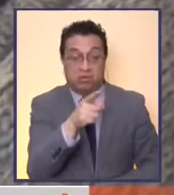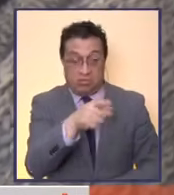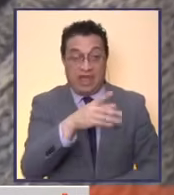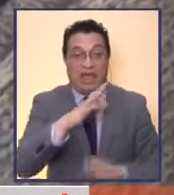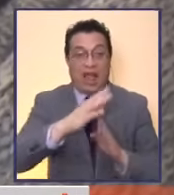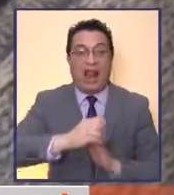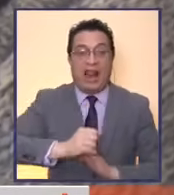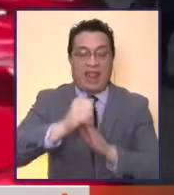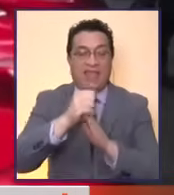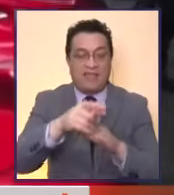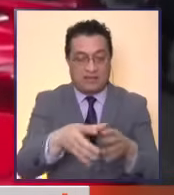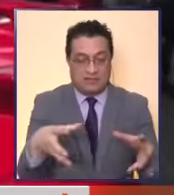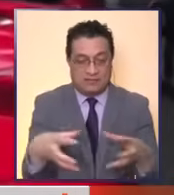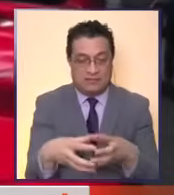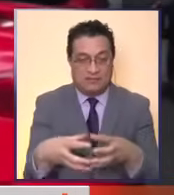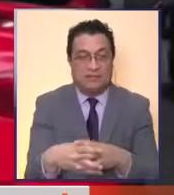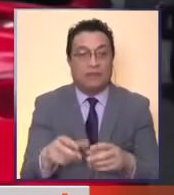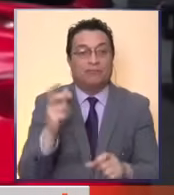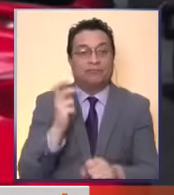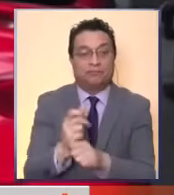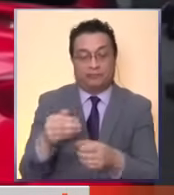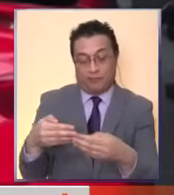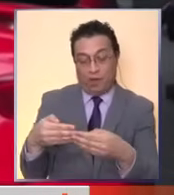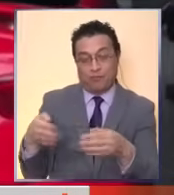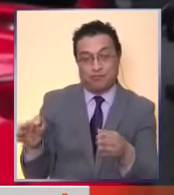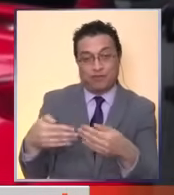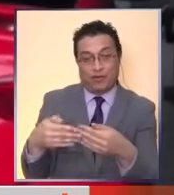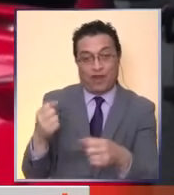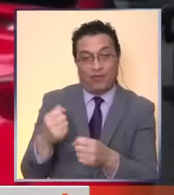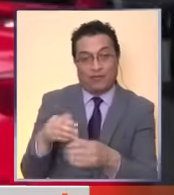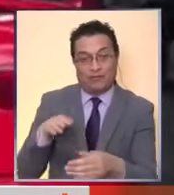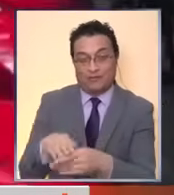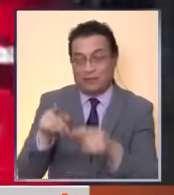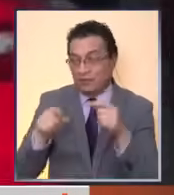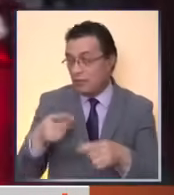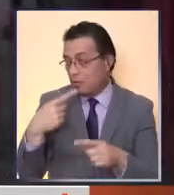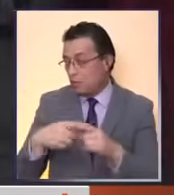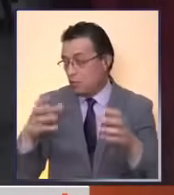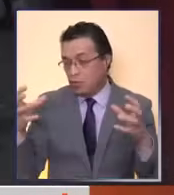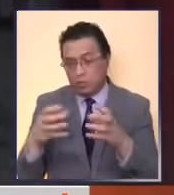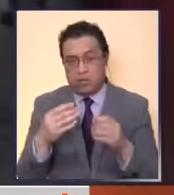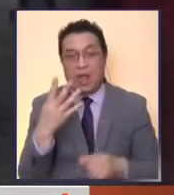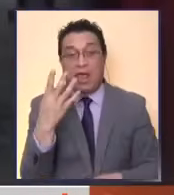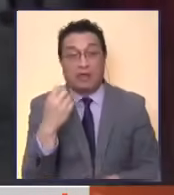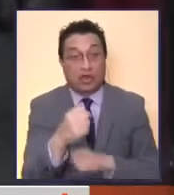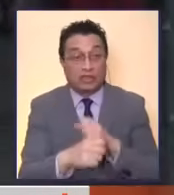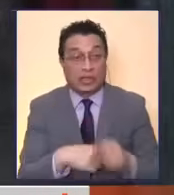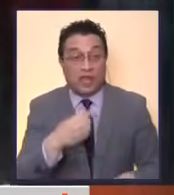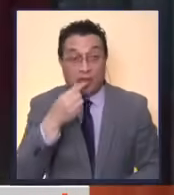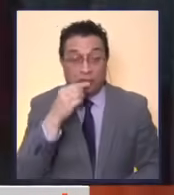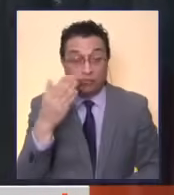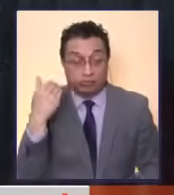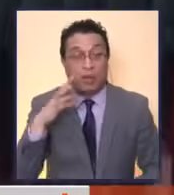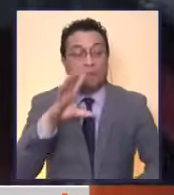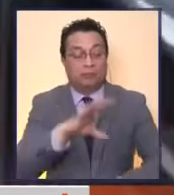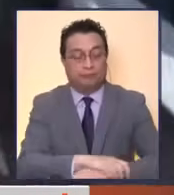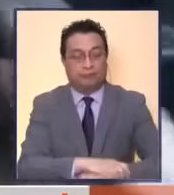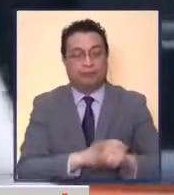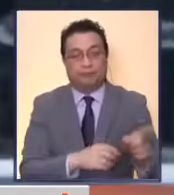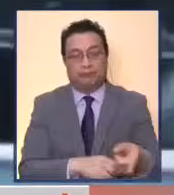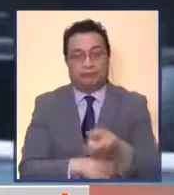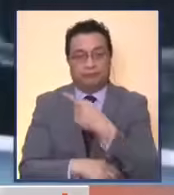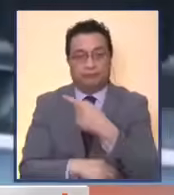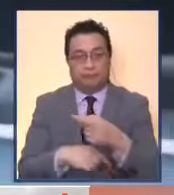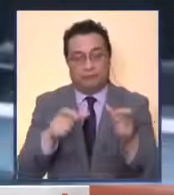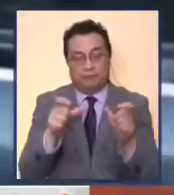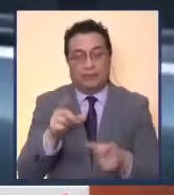de una organización dedicada a los portonazos y otros violentos asaltos. Cumplió 14 años, lo detuvieron y pasó a estar bajo vigilancia